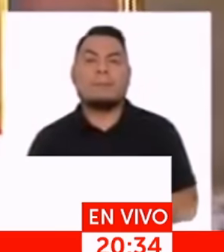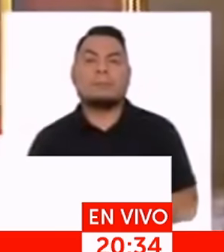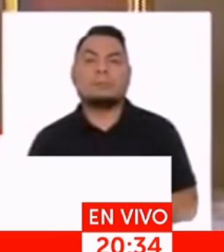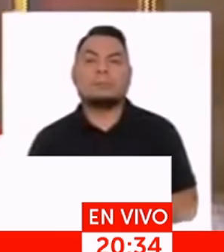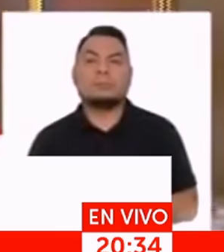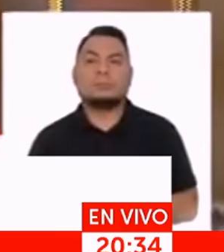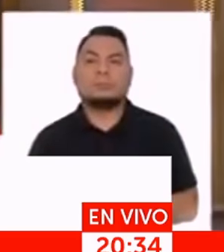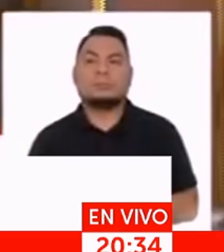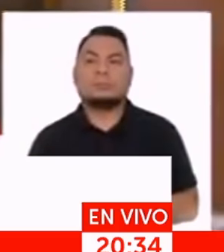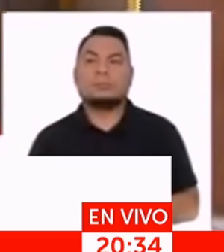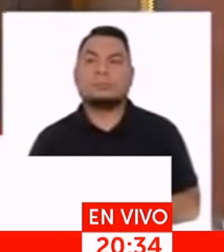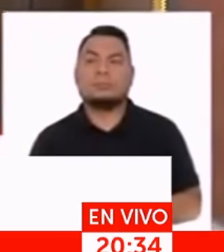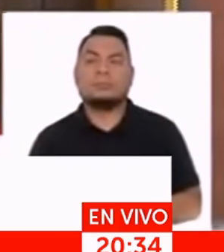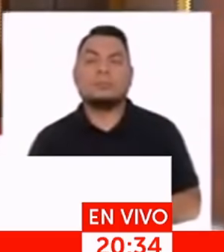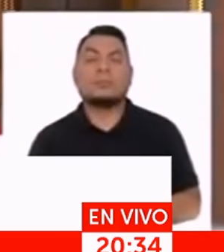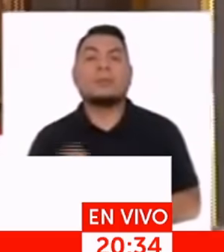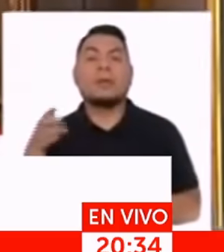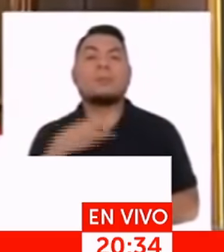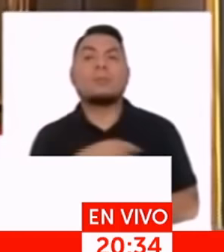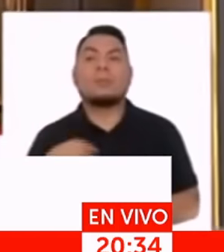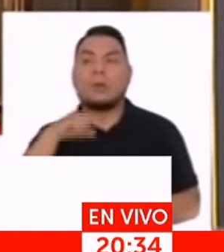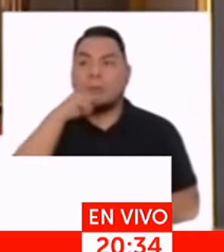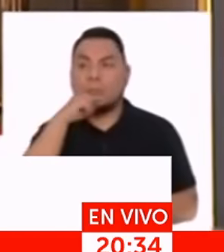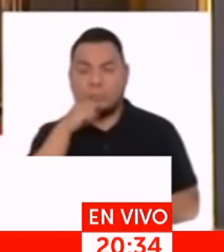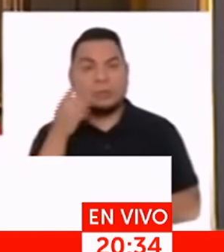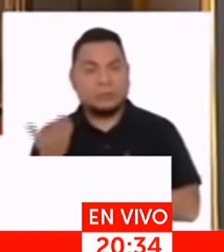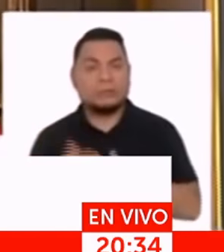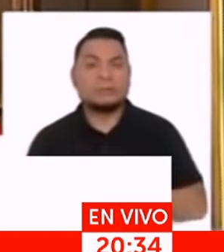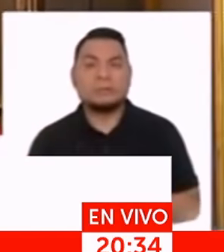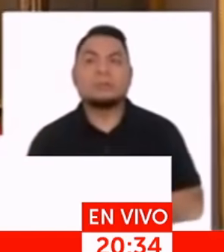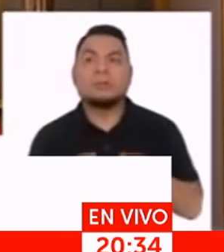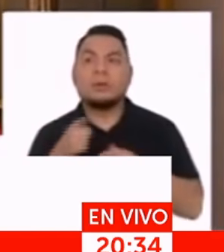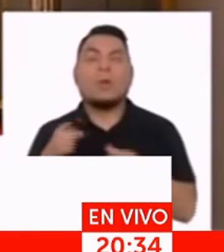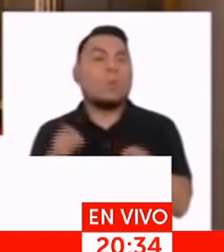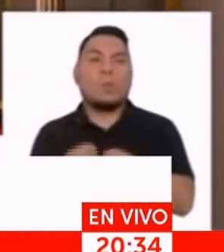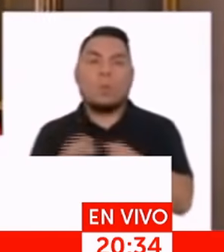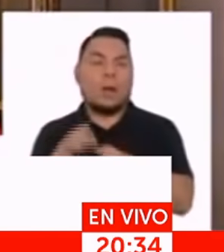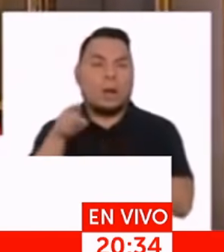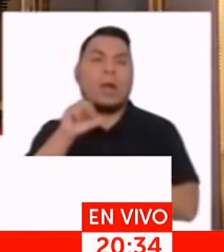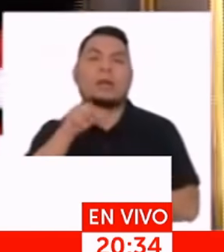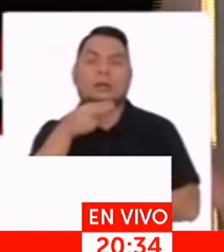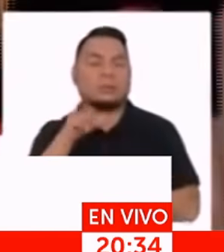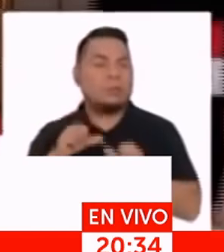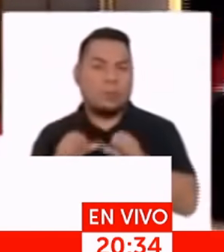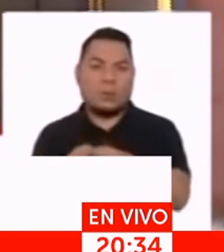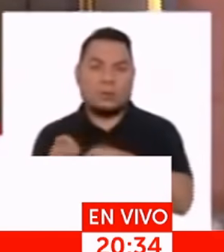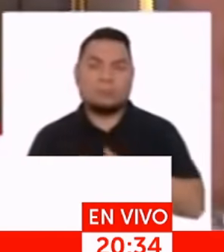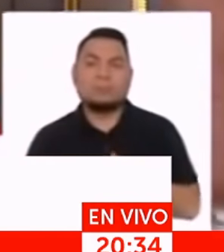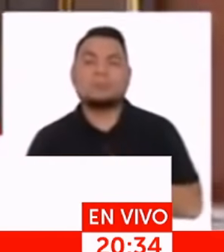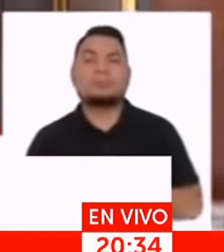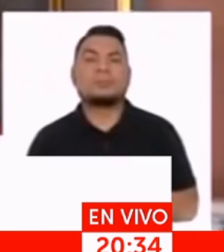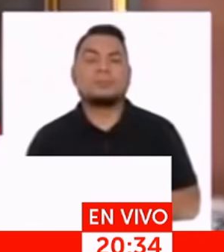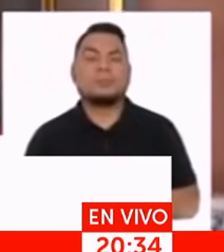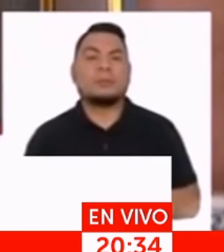Es entonces ratificada en el cargo la ministra Anaí Durán, en el cargo de la cartera